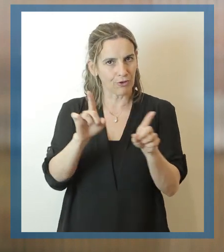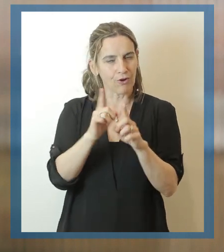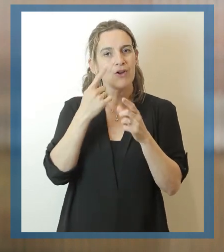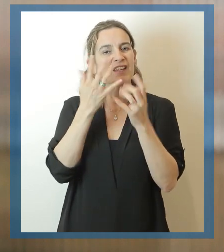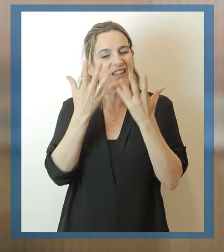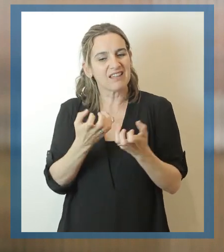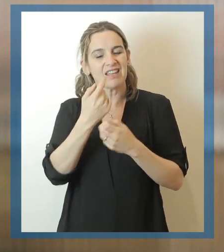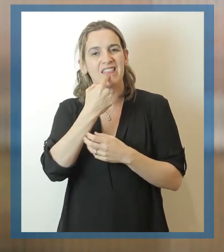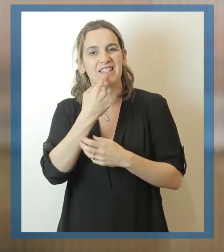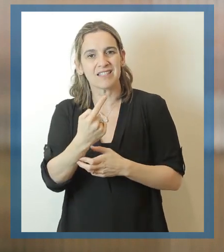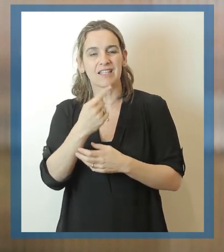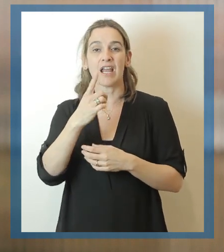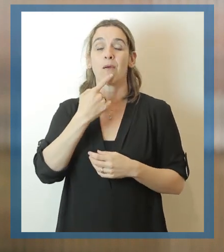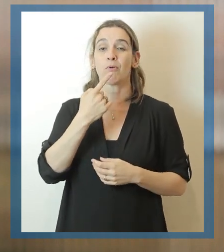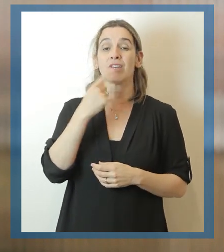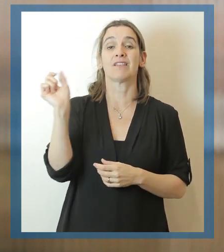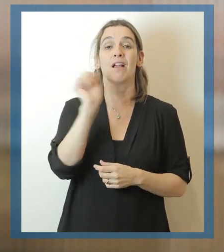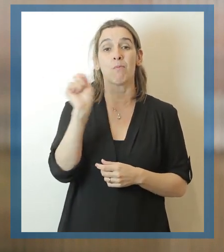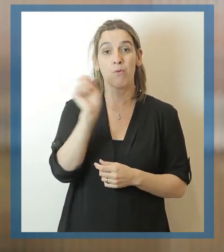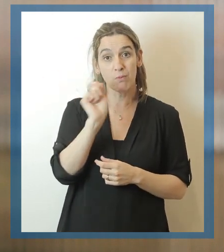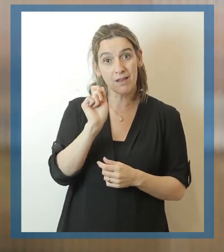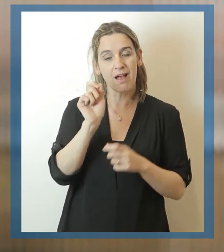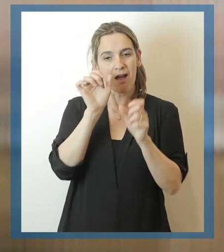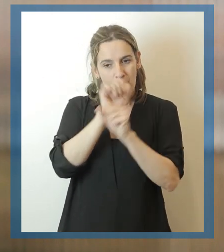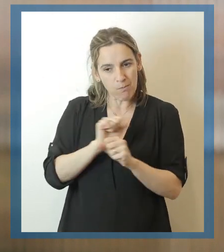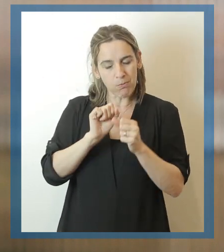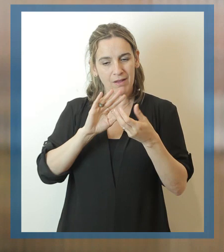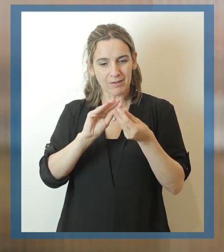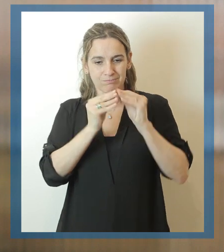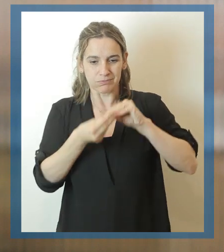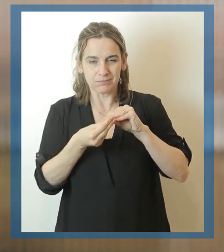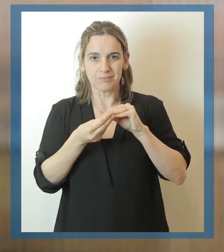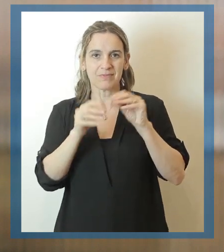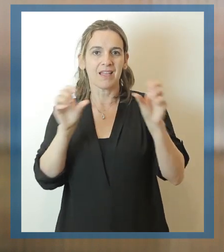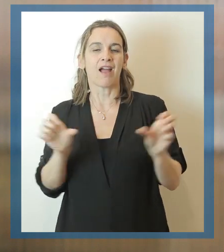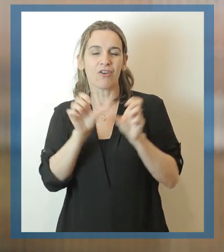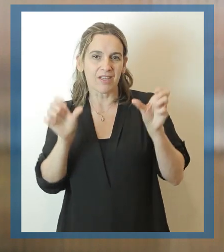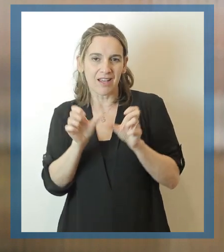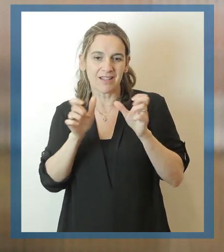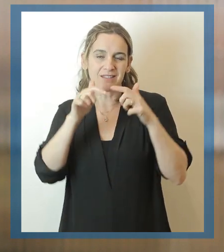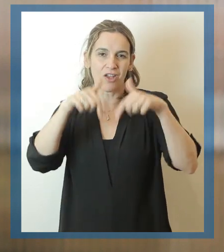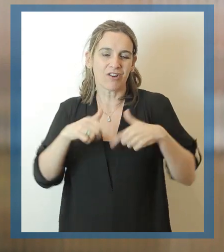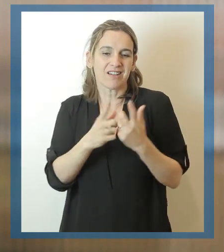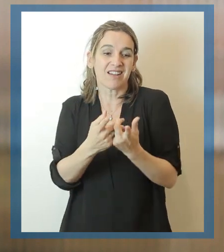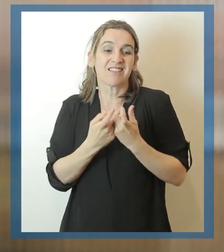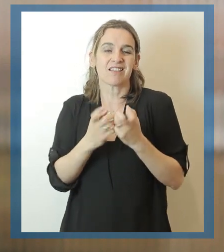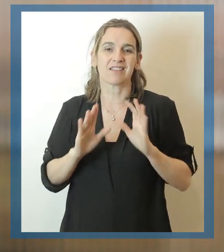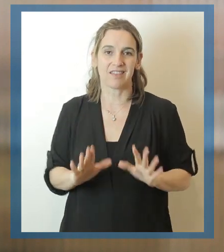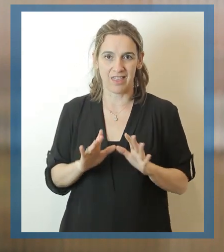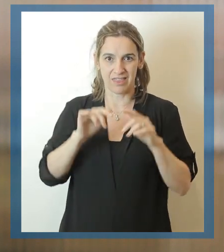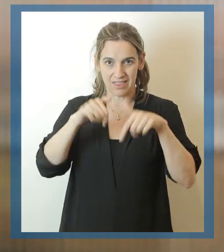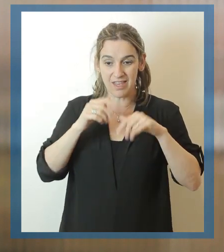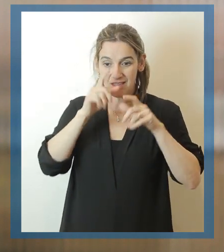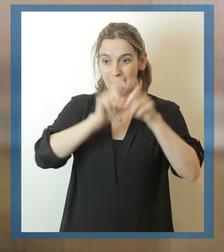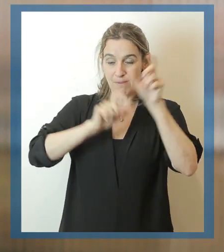Trayectorias que no son caminos lineales, sino que implican que las políticas públicas se